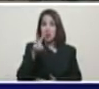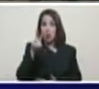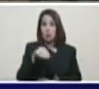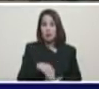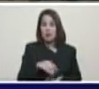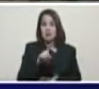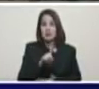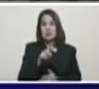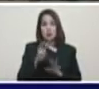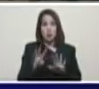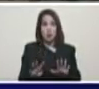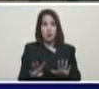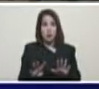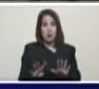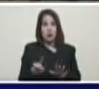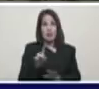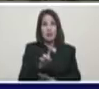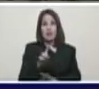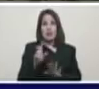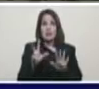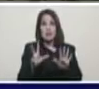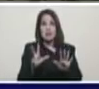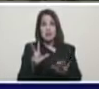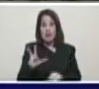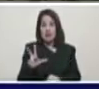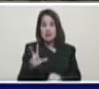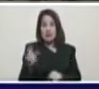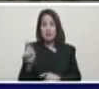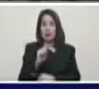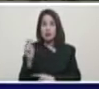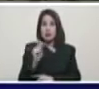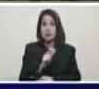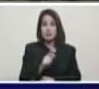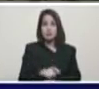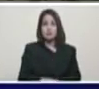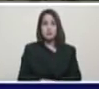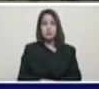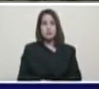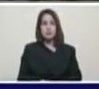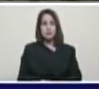2019 13 meses 13